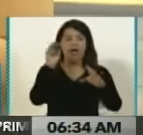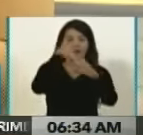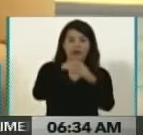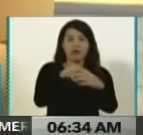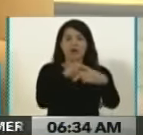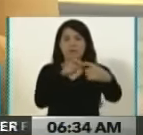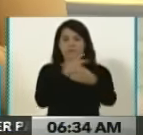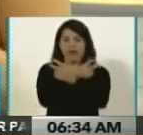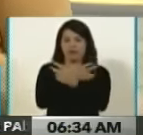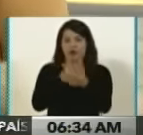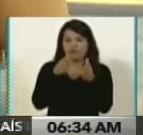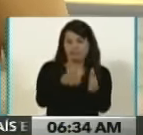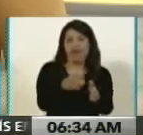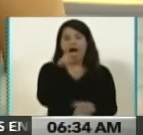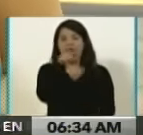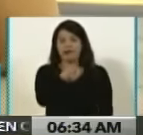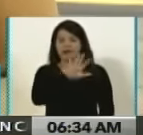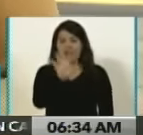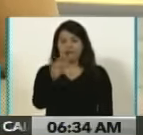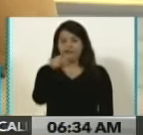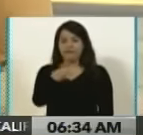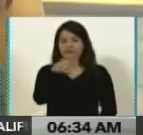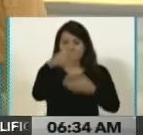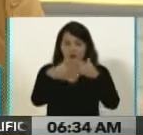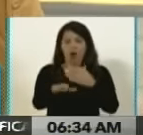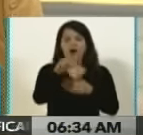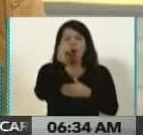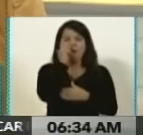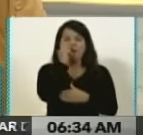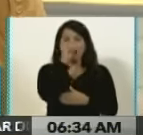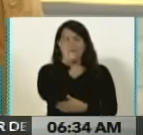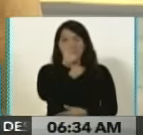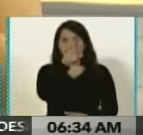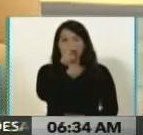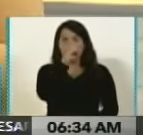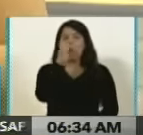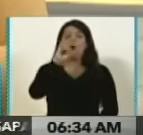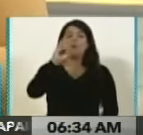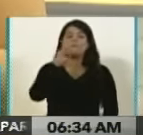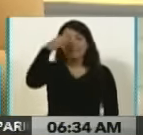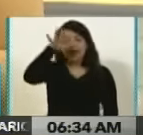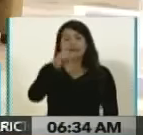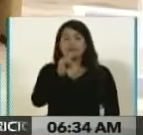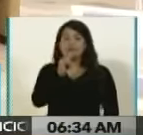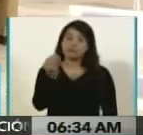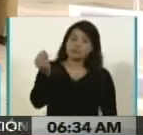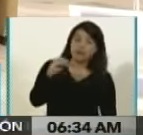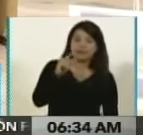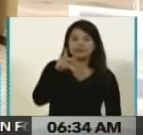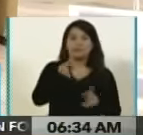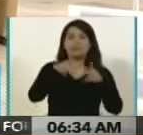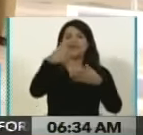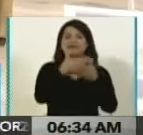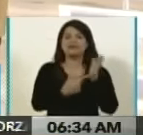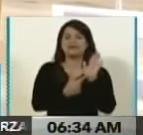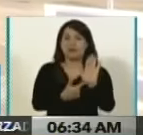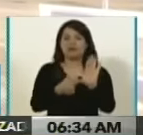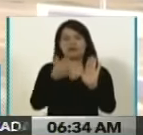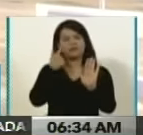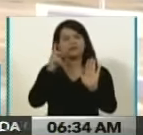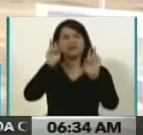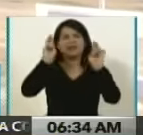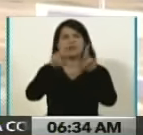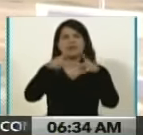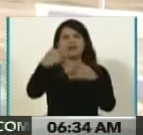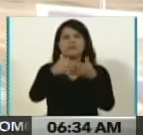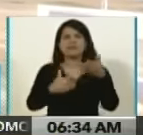Nacional, lugar donde a partir del día de hoy también estará Fabricio Ojeda. Barry nos tiene información con la prensa de circulación nacional, cómo titula, cómo